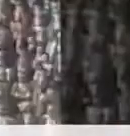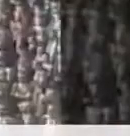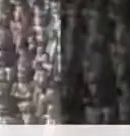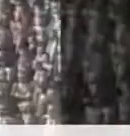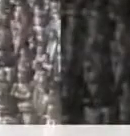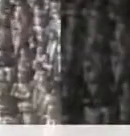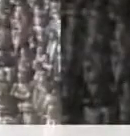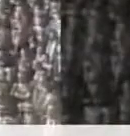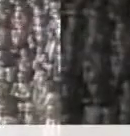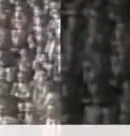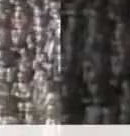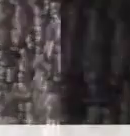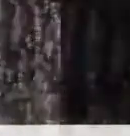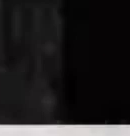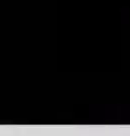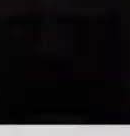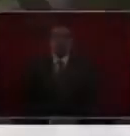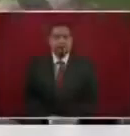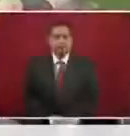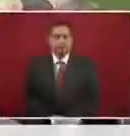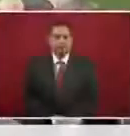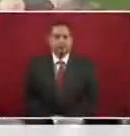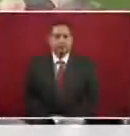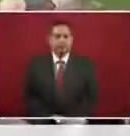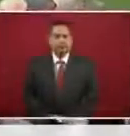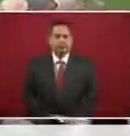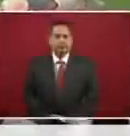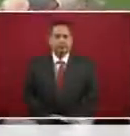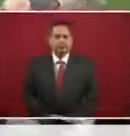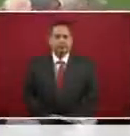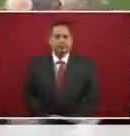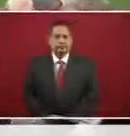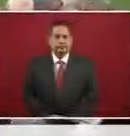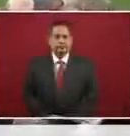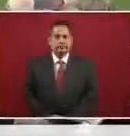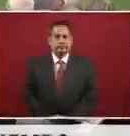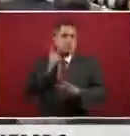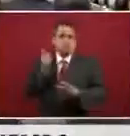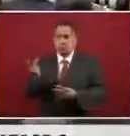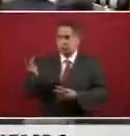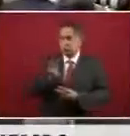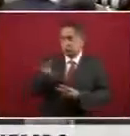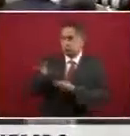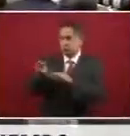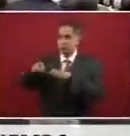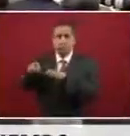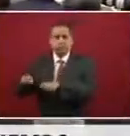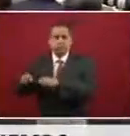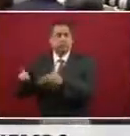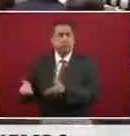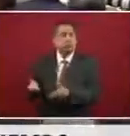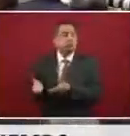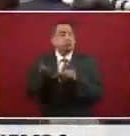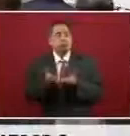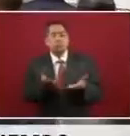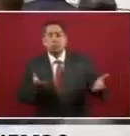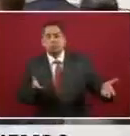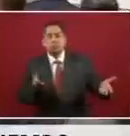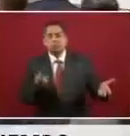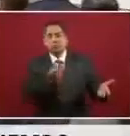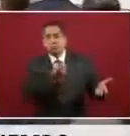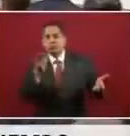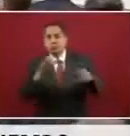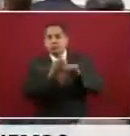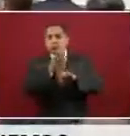asistente. Y aunque la ceremonia se ha ido modificando con el paso del tiempo, siempre el presidente en turno estaba acompañado en